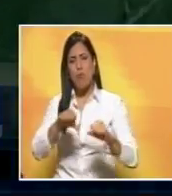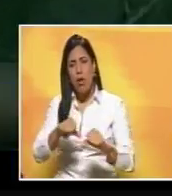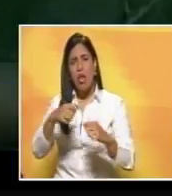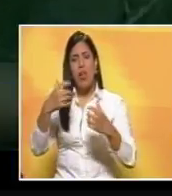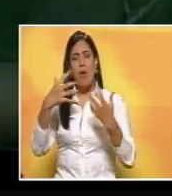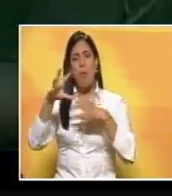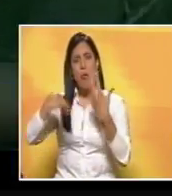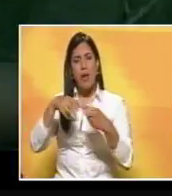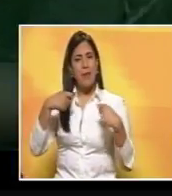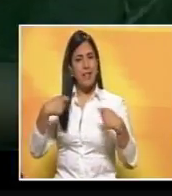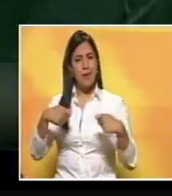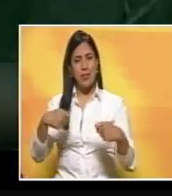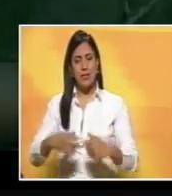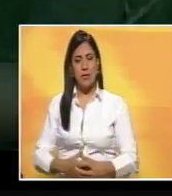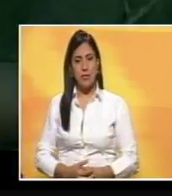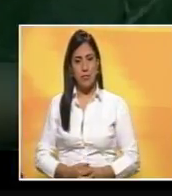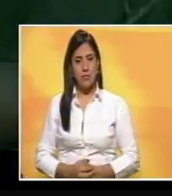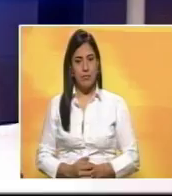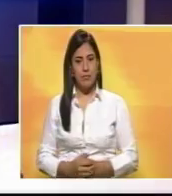y desestabilizaciones.